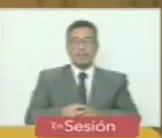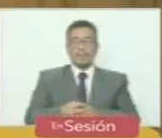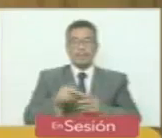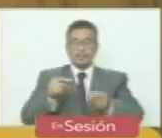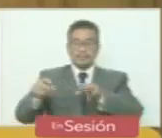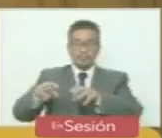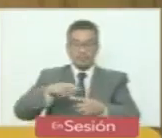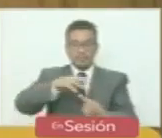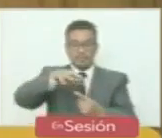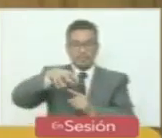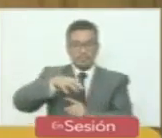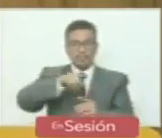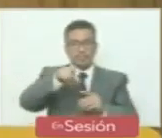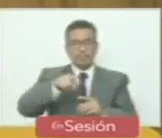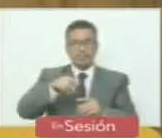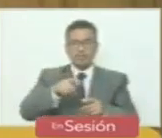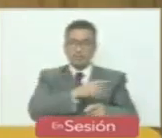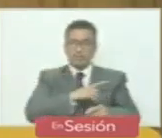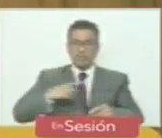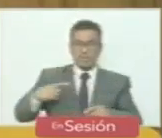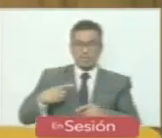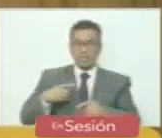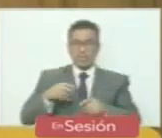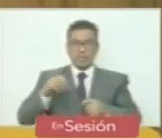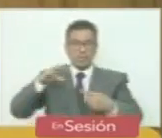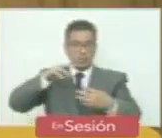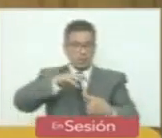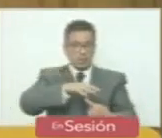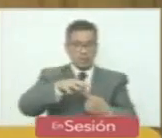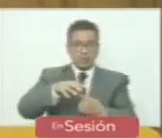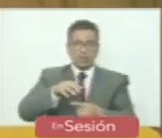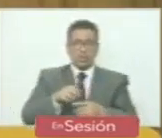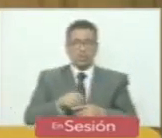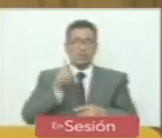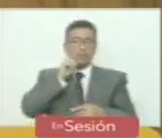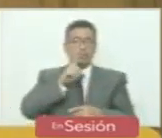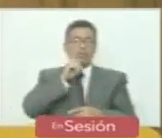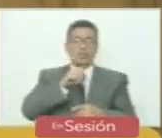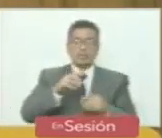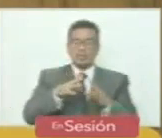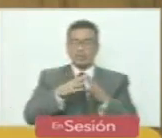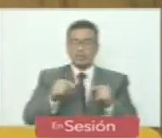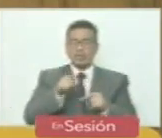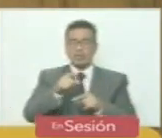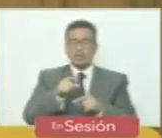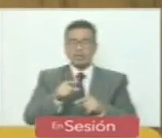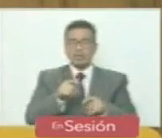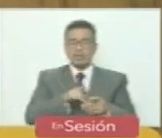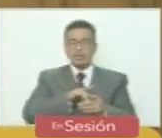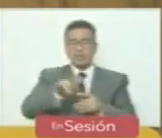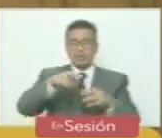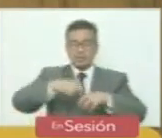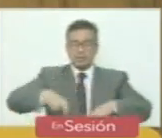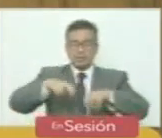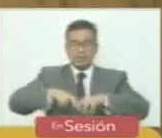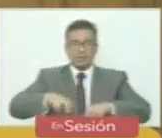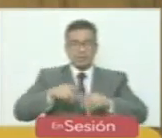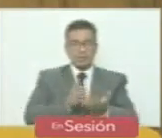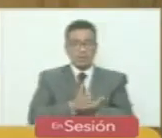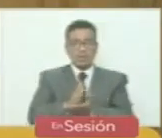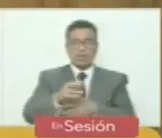manipulación mediática en un intento de influenciar mediante mentiras y patrañas el rumbo de la investigación